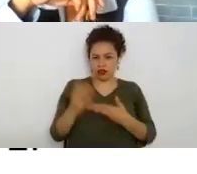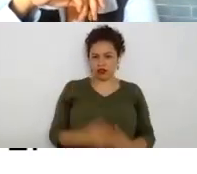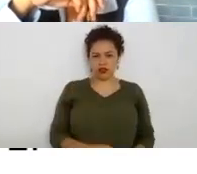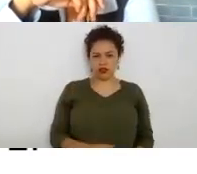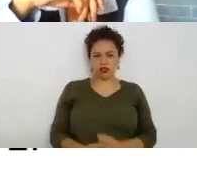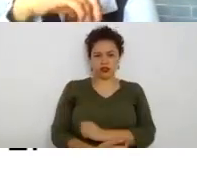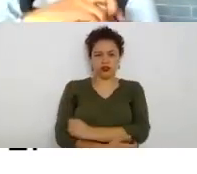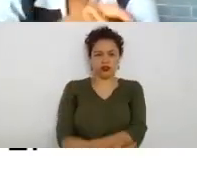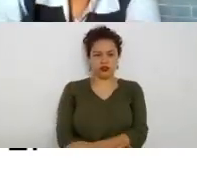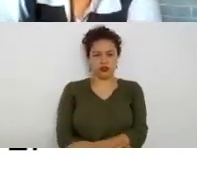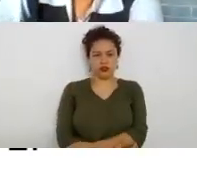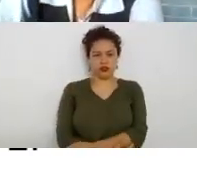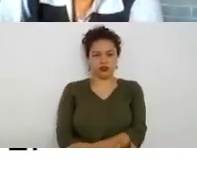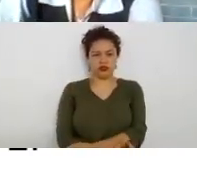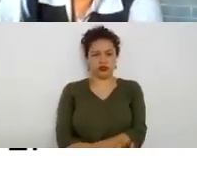No.